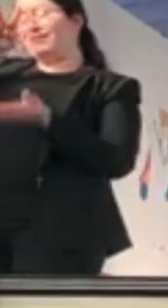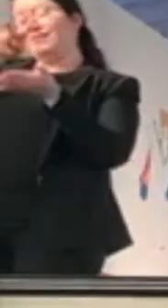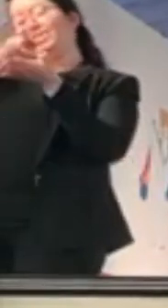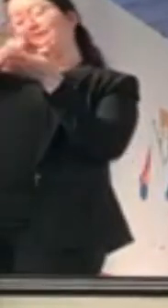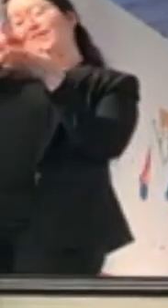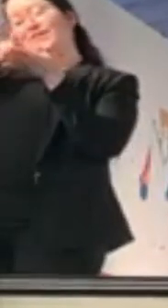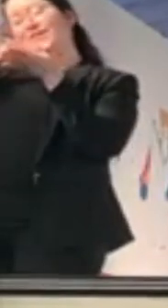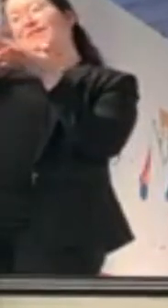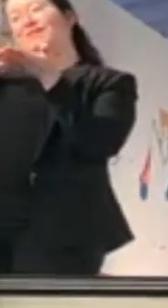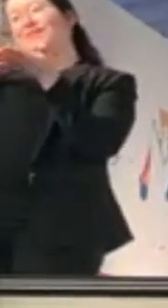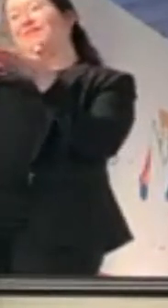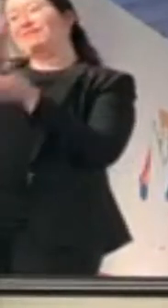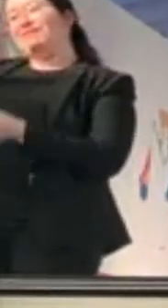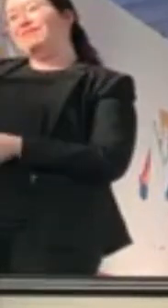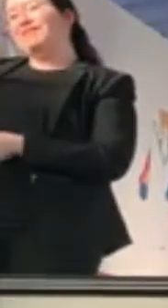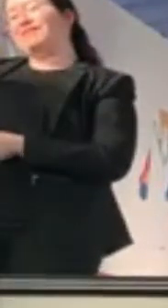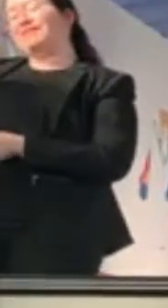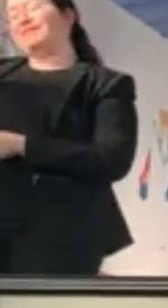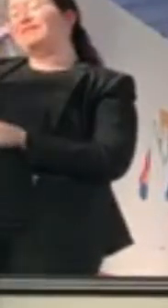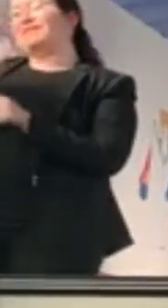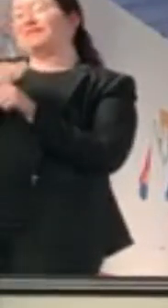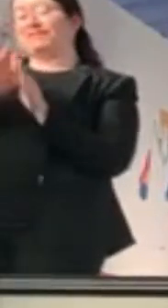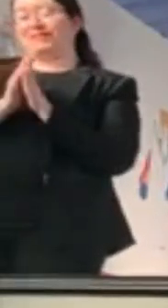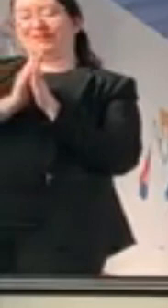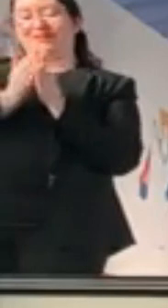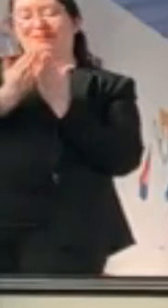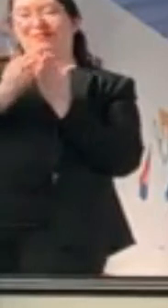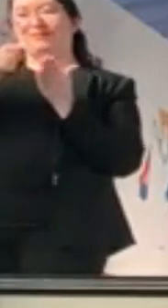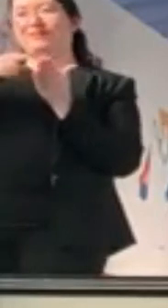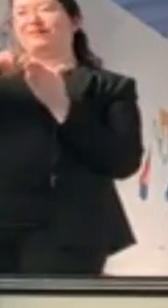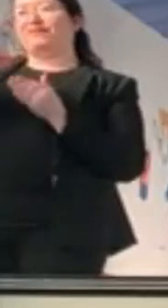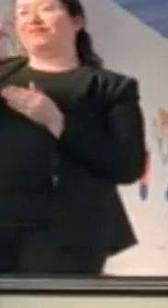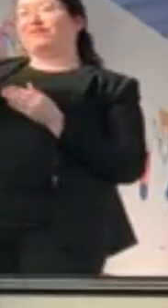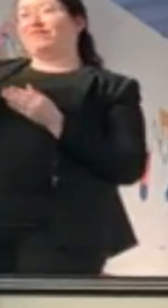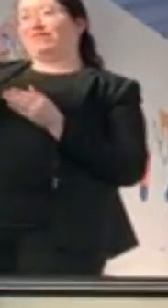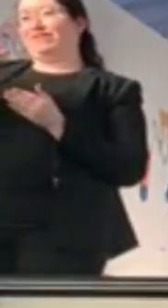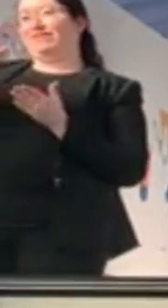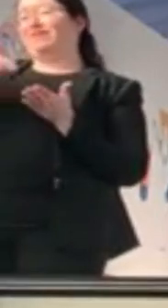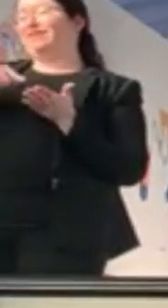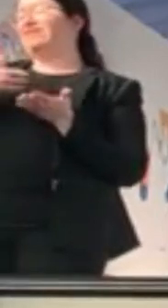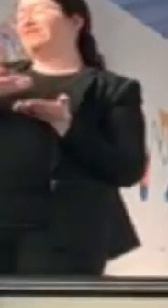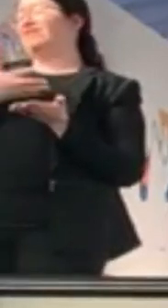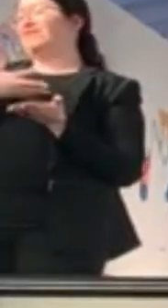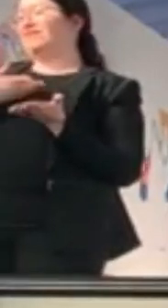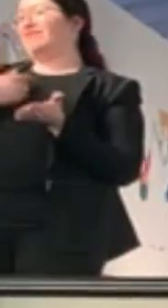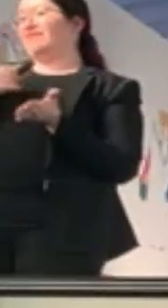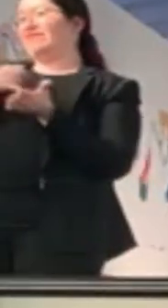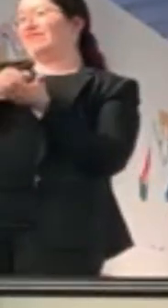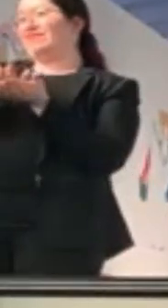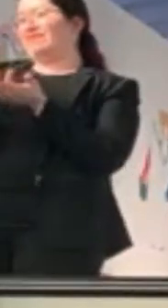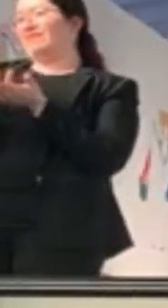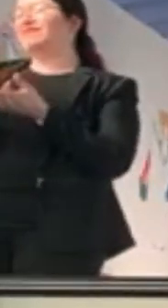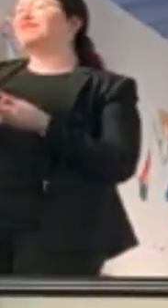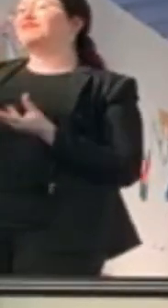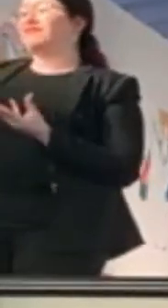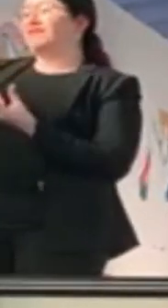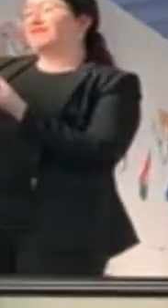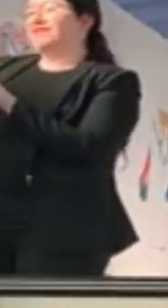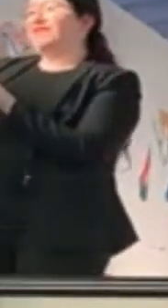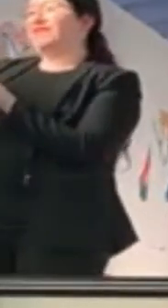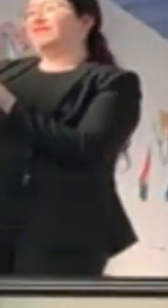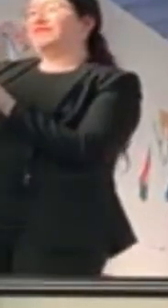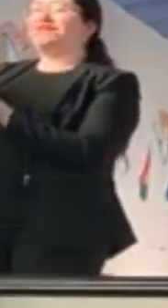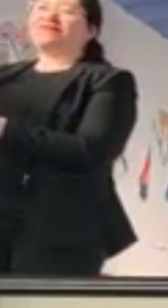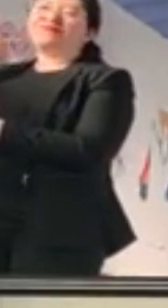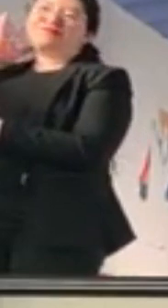lectura de este libro que el sello Acal tiene, que tenemos una coedición con la Cámara